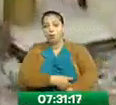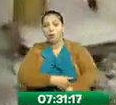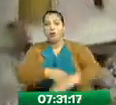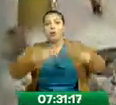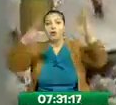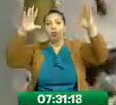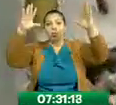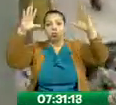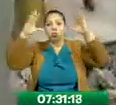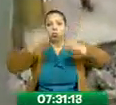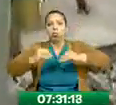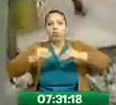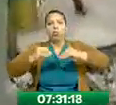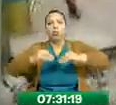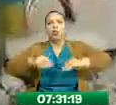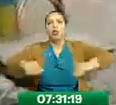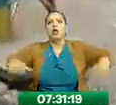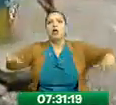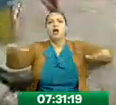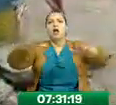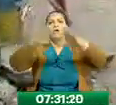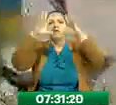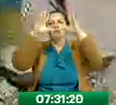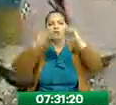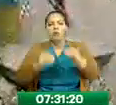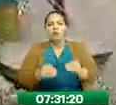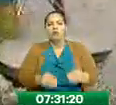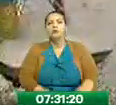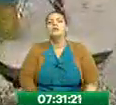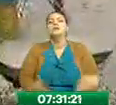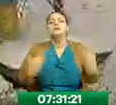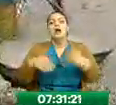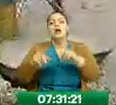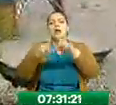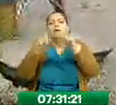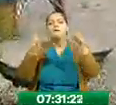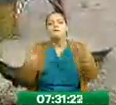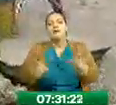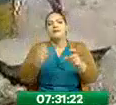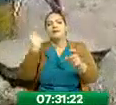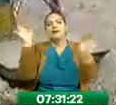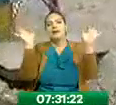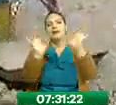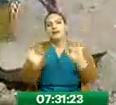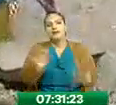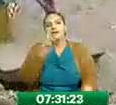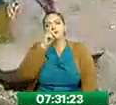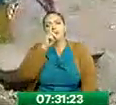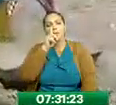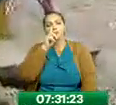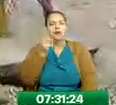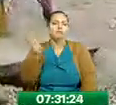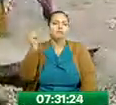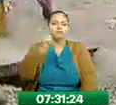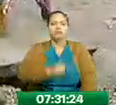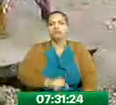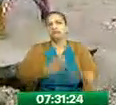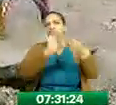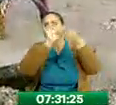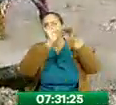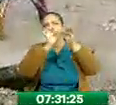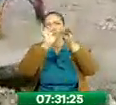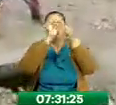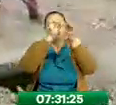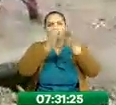cables. Pero afortunadamente personal de la CENEL acudió inmediatamente hasta el sitio y hace pocos minutos ya restablecieron el fluido